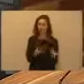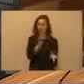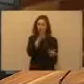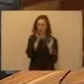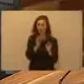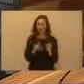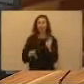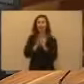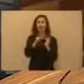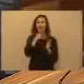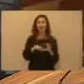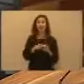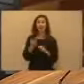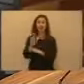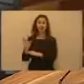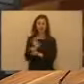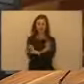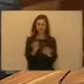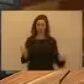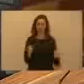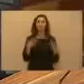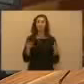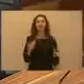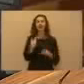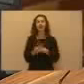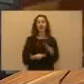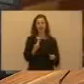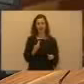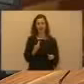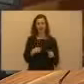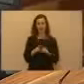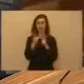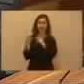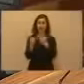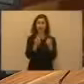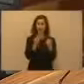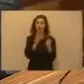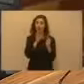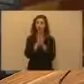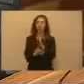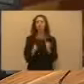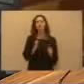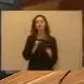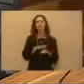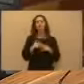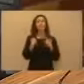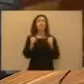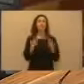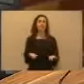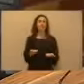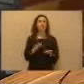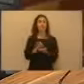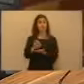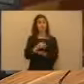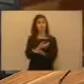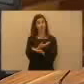ley no permite sacar plazas porque lo que hacen es, alegando dicha necesidad, aprovechan para regalar nuestro servicio de emergencias